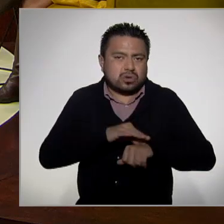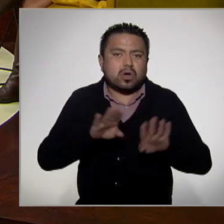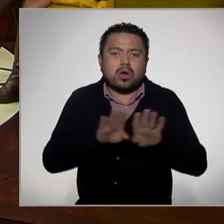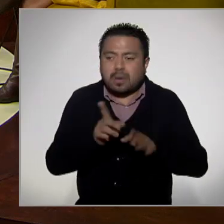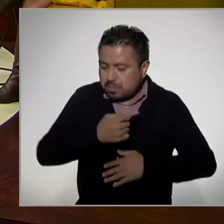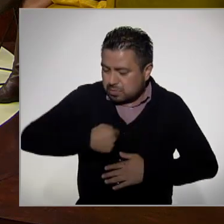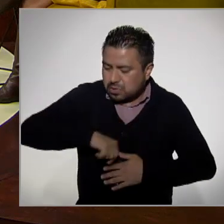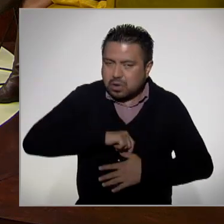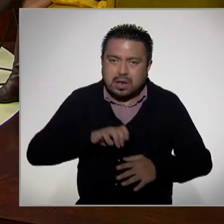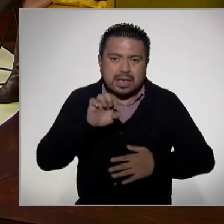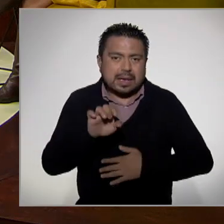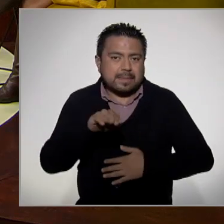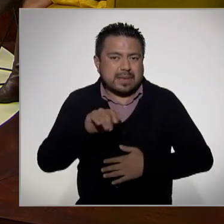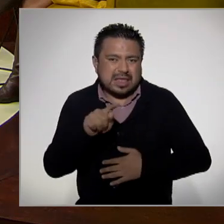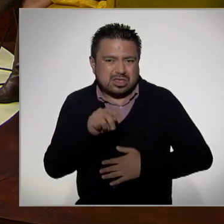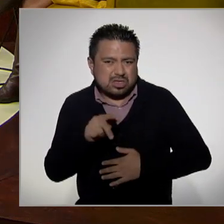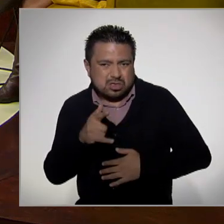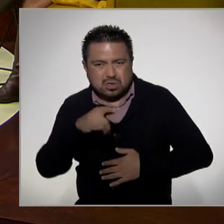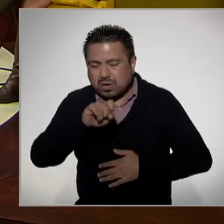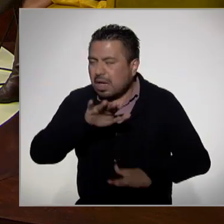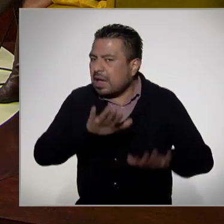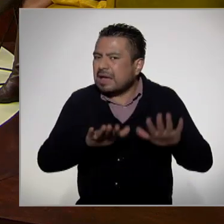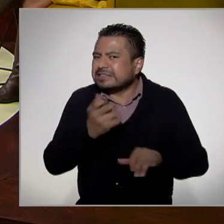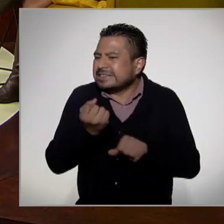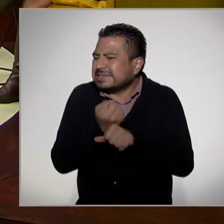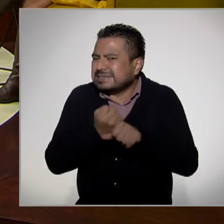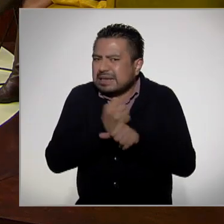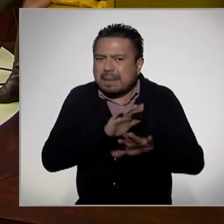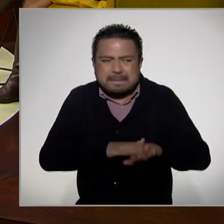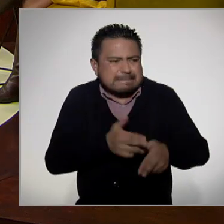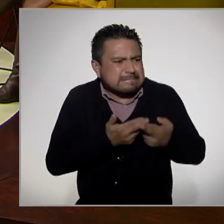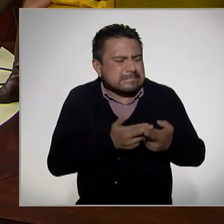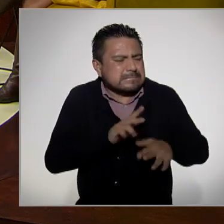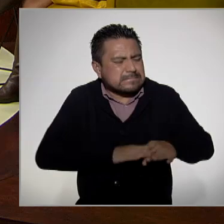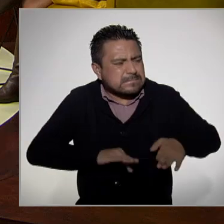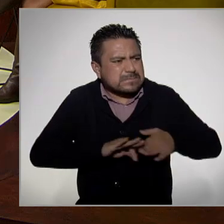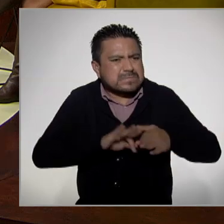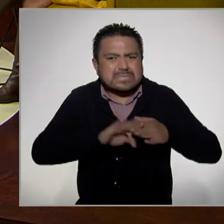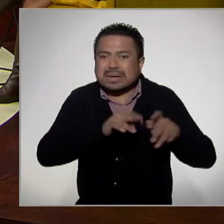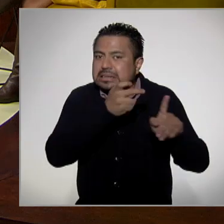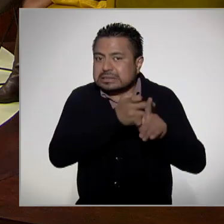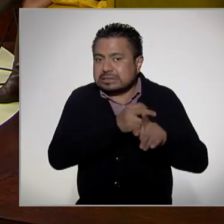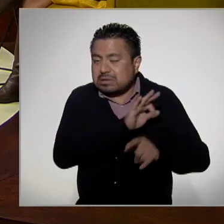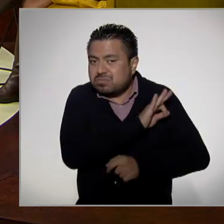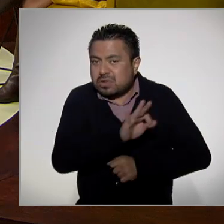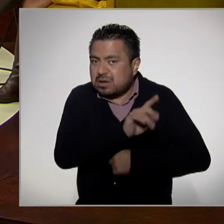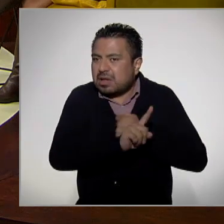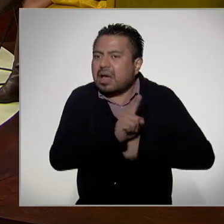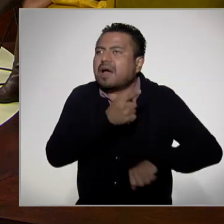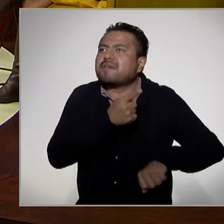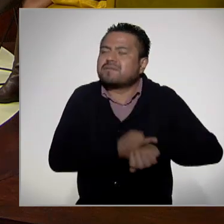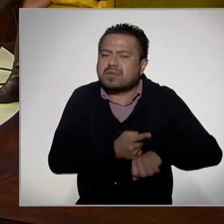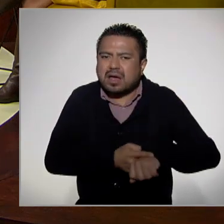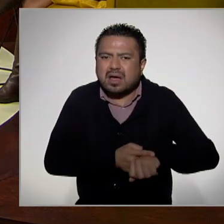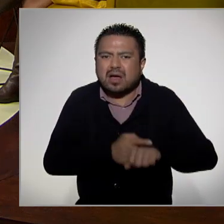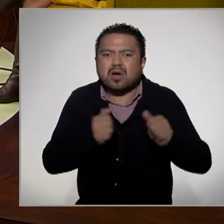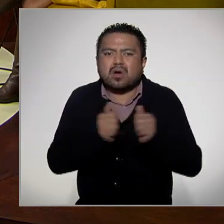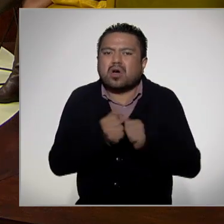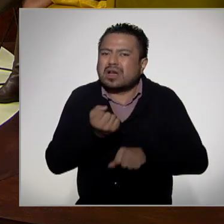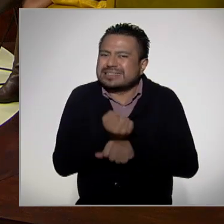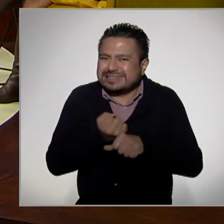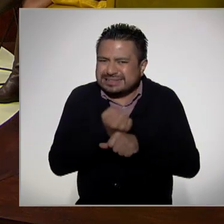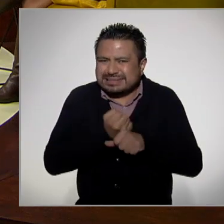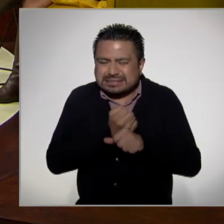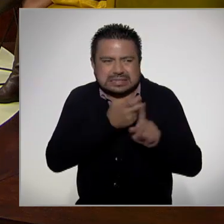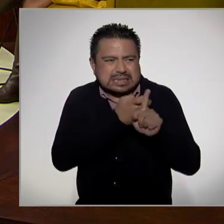nosotros como hematólogos porque muchas veces la situación de un sangrado abundante y frecuente es secundario a una enfermedad en la coagulación y de